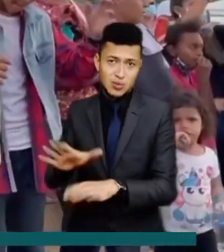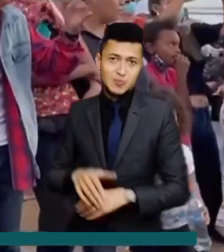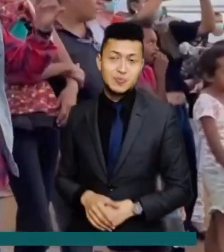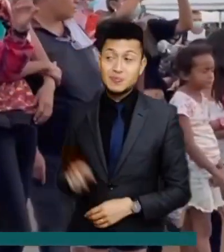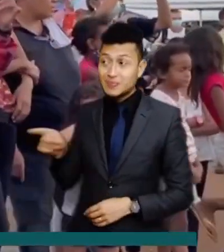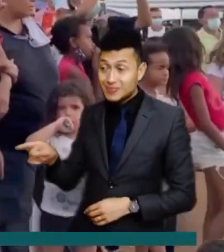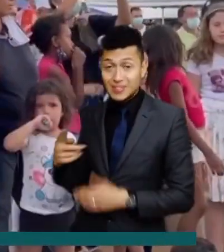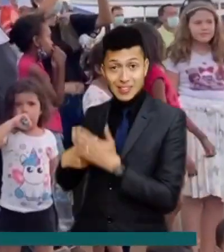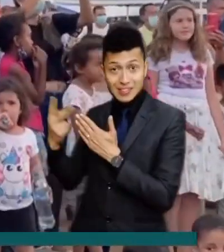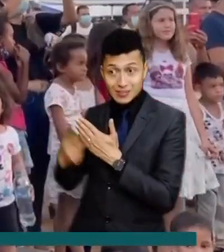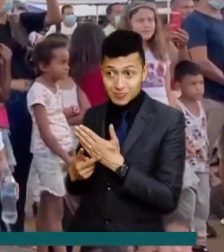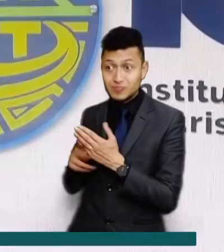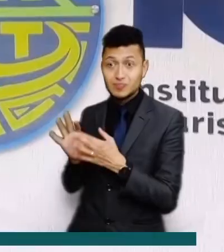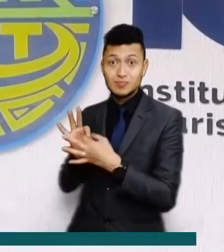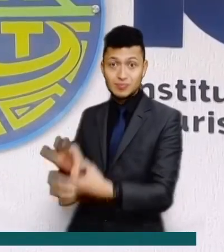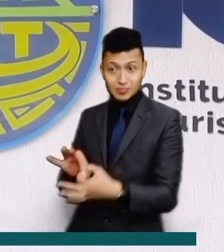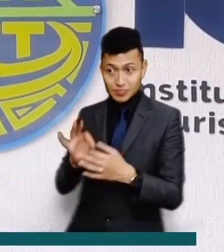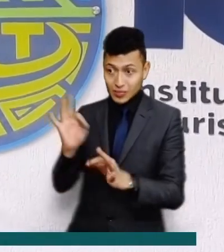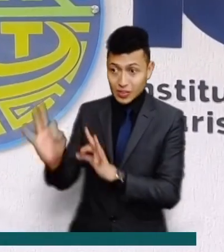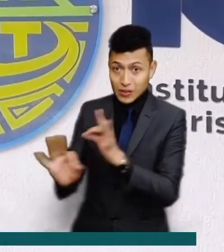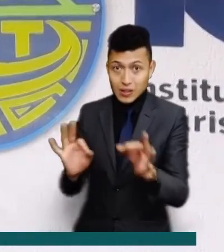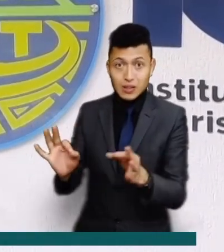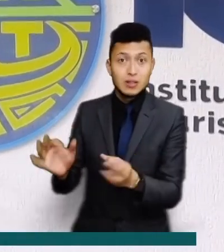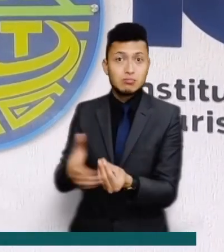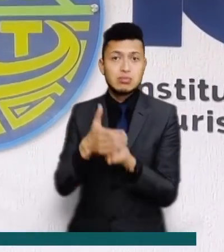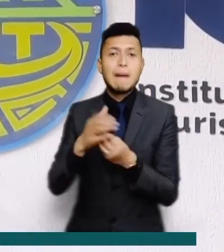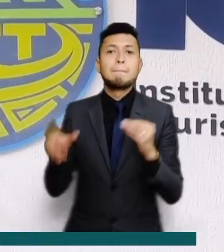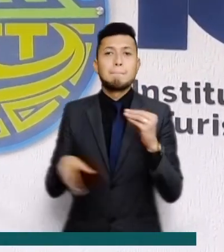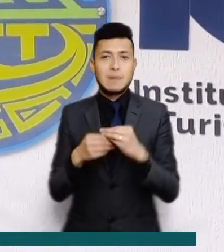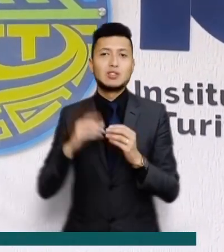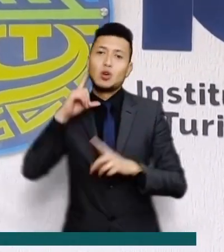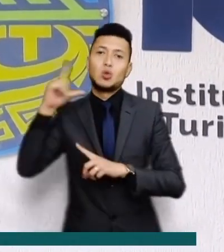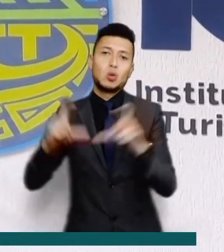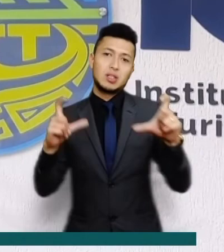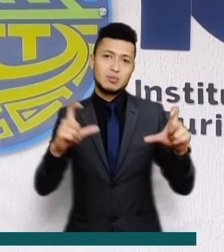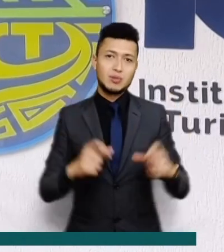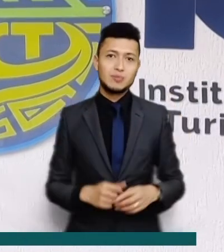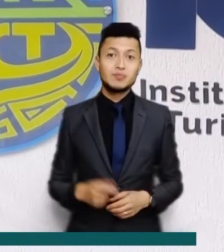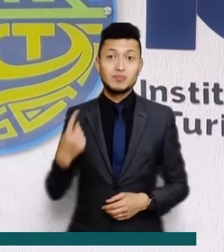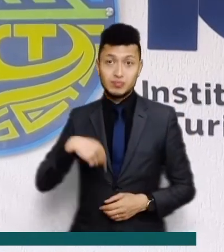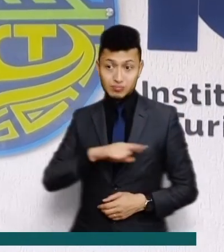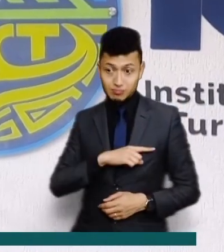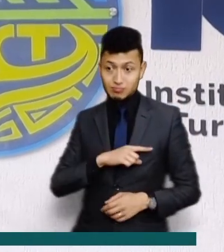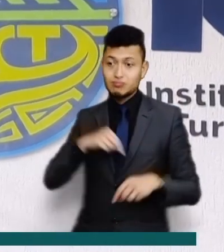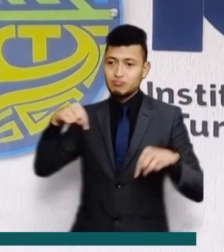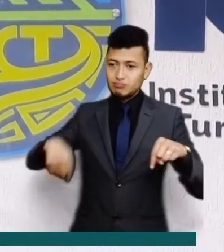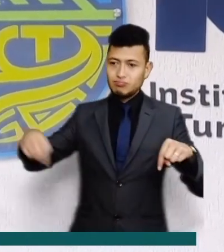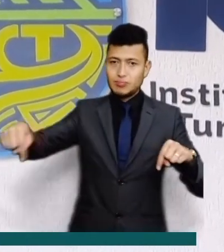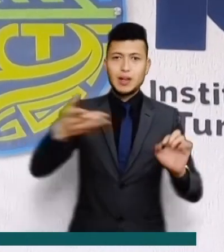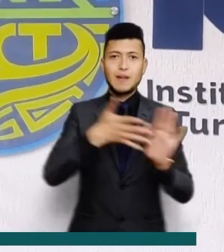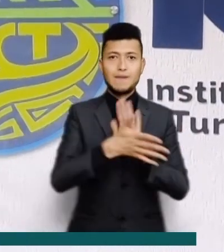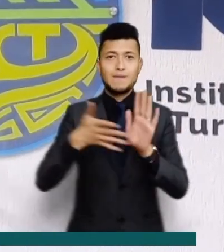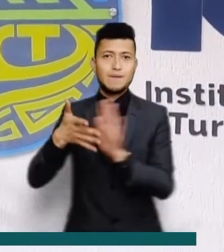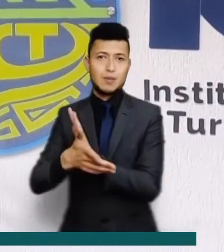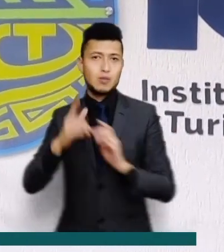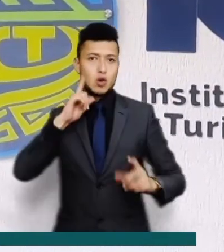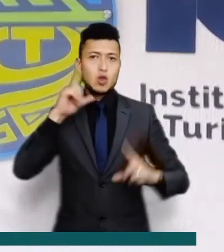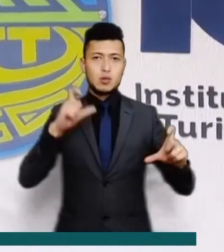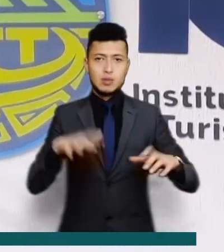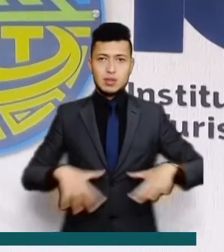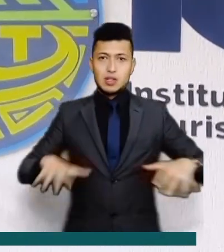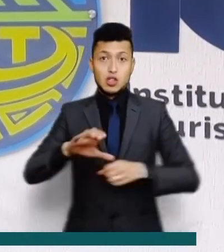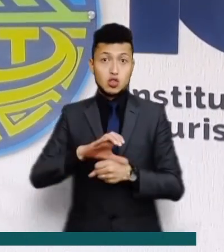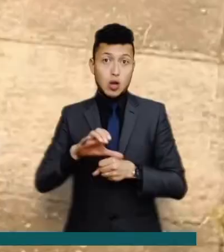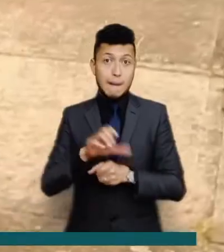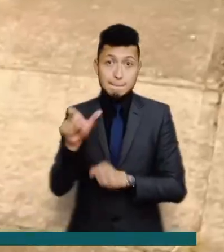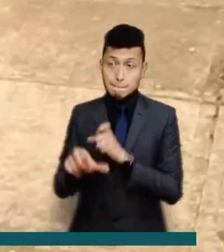la cultura se suma el turismo. Somos top 5 a nivel nacional, consolidados con los 2 puntos de información turística que se brindan acá en la ciudad